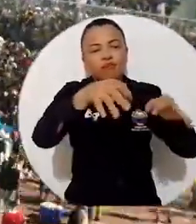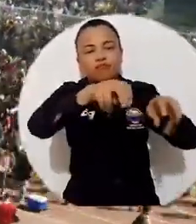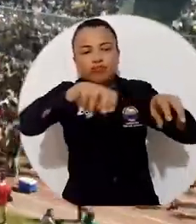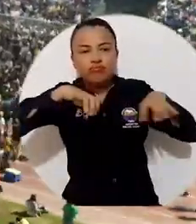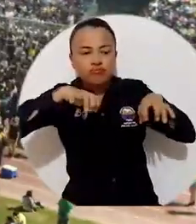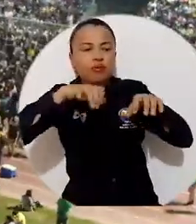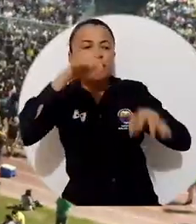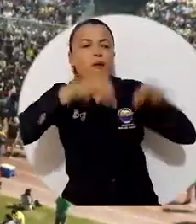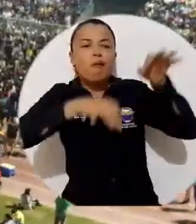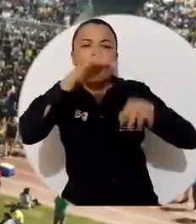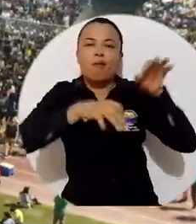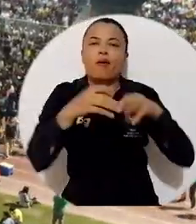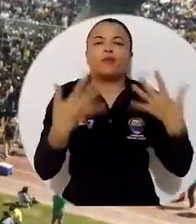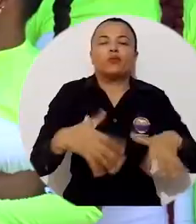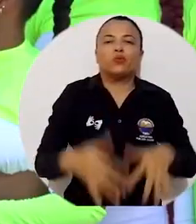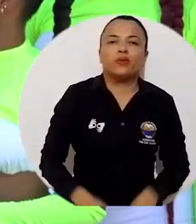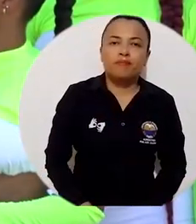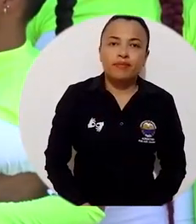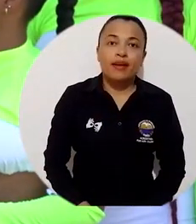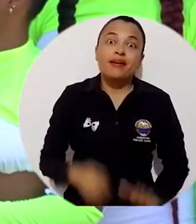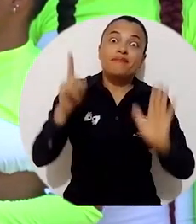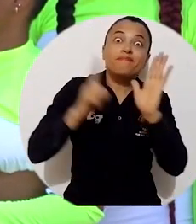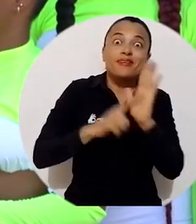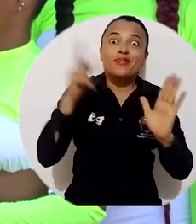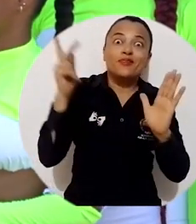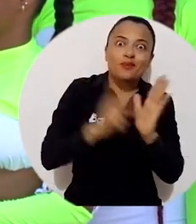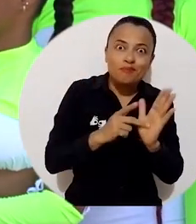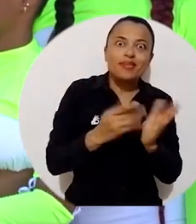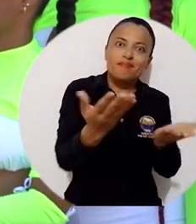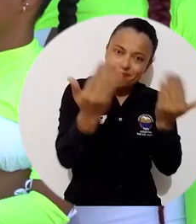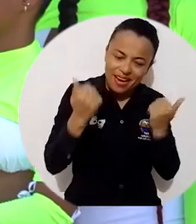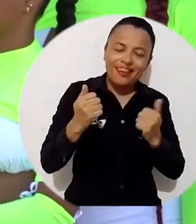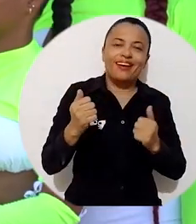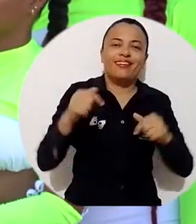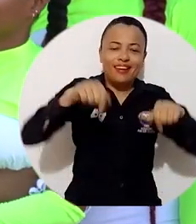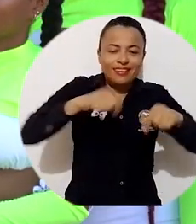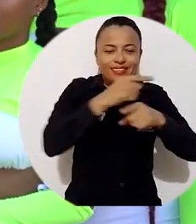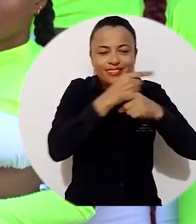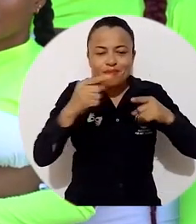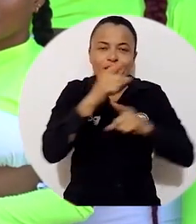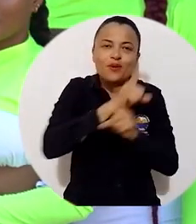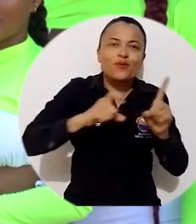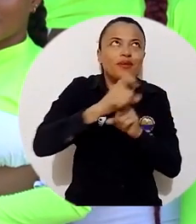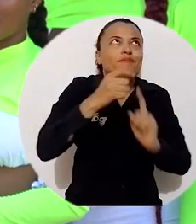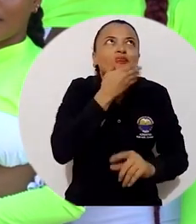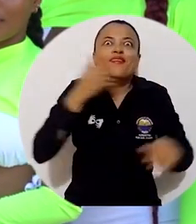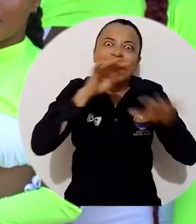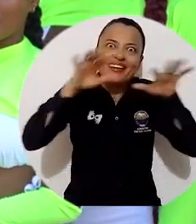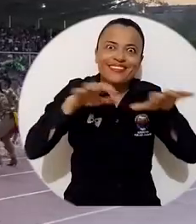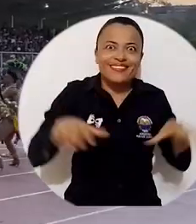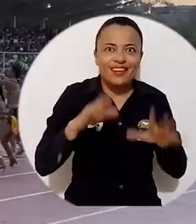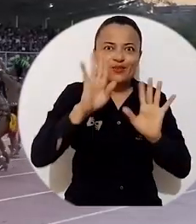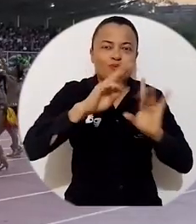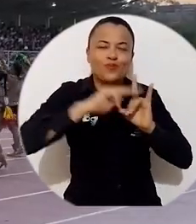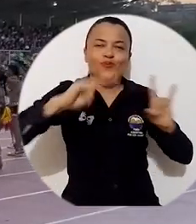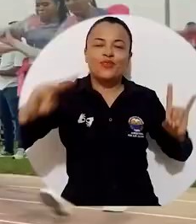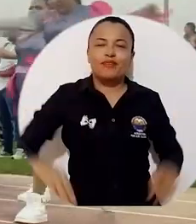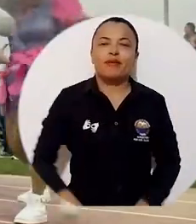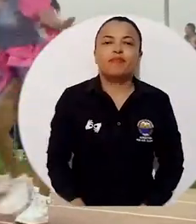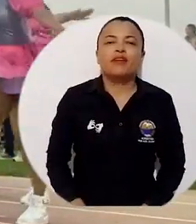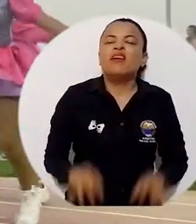y al 2000, denla toda, disfruten de esta Semana Cultural, que es de las mejores actividades de la Universidad del Magdalena. Lo